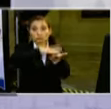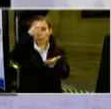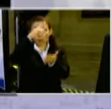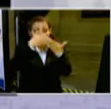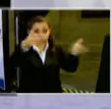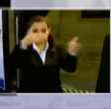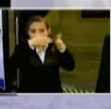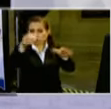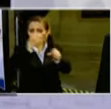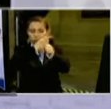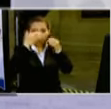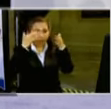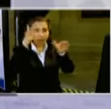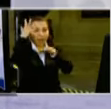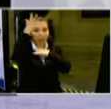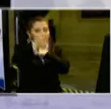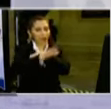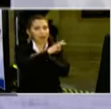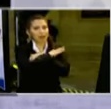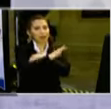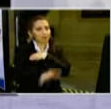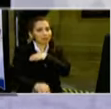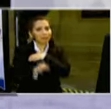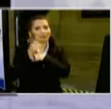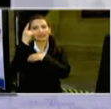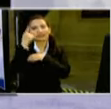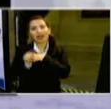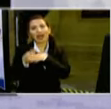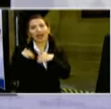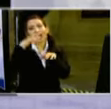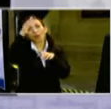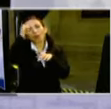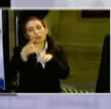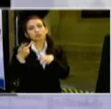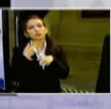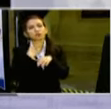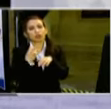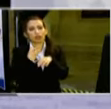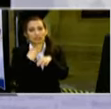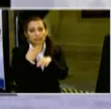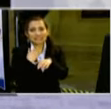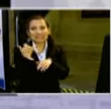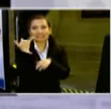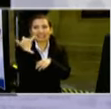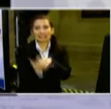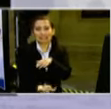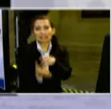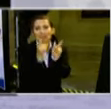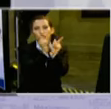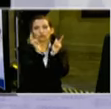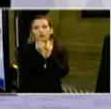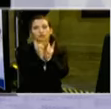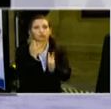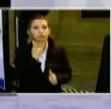muchas expectativas y posibilidades para los acuerdos políticos y que los